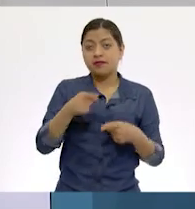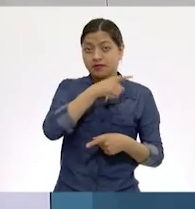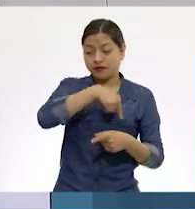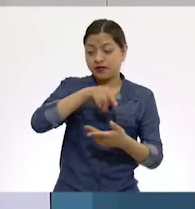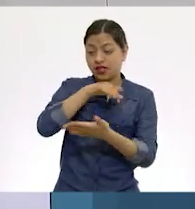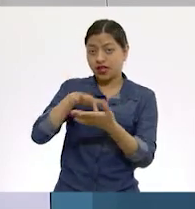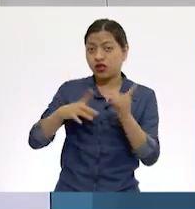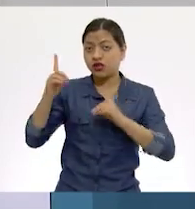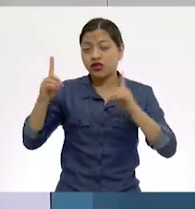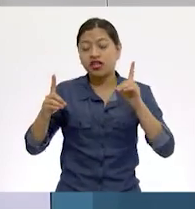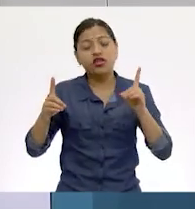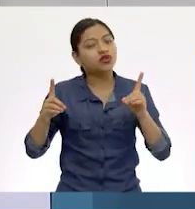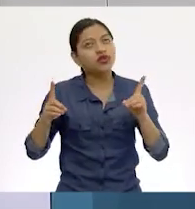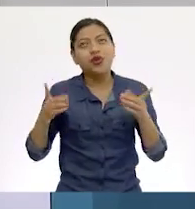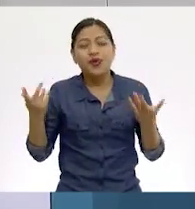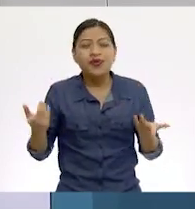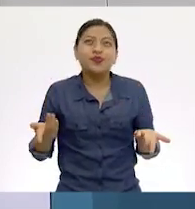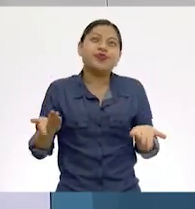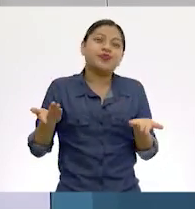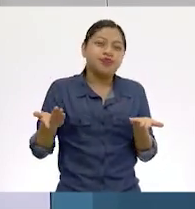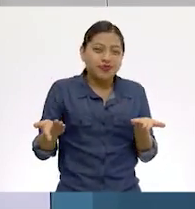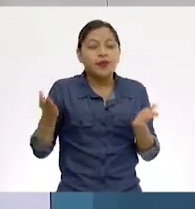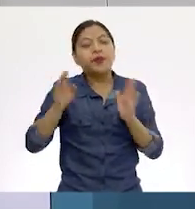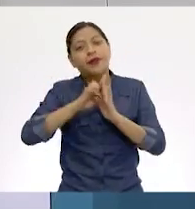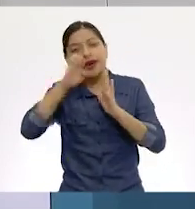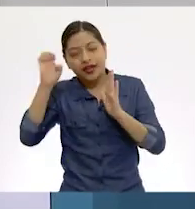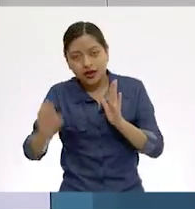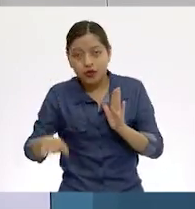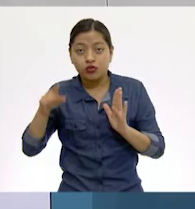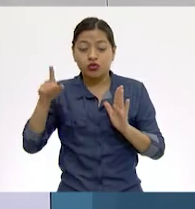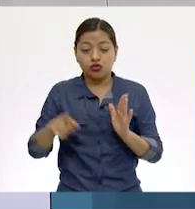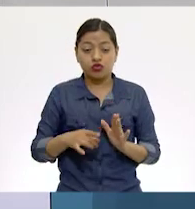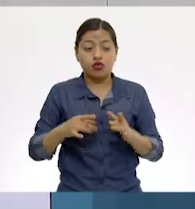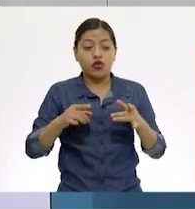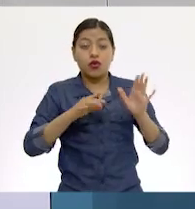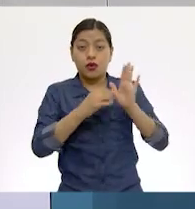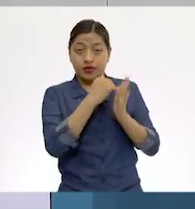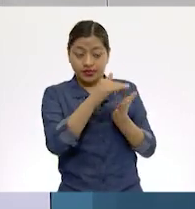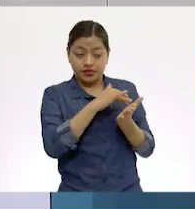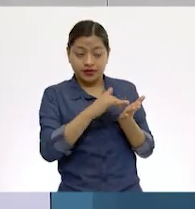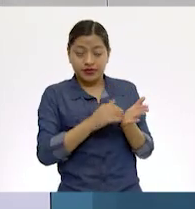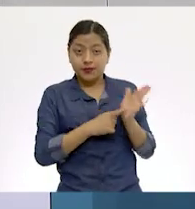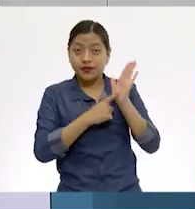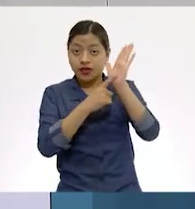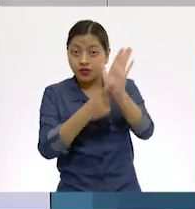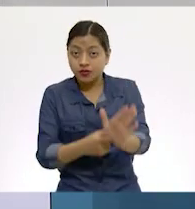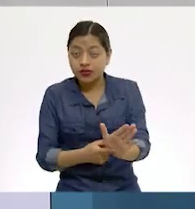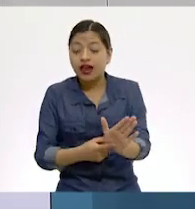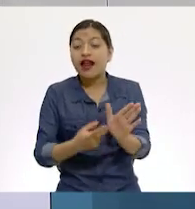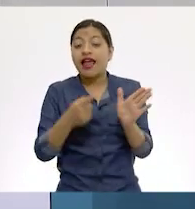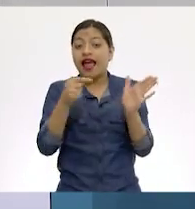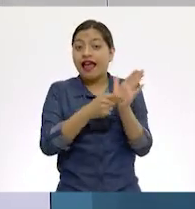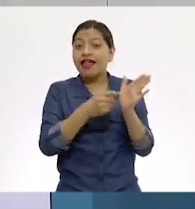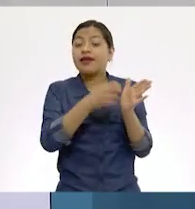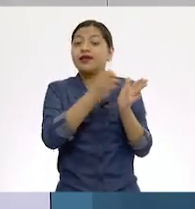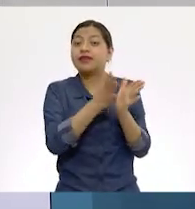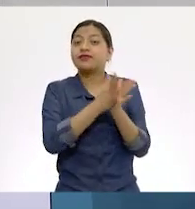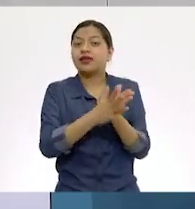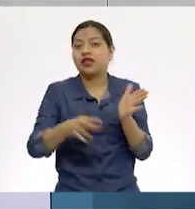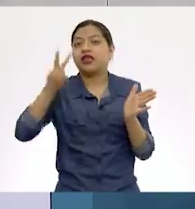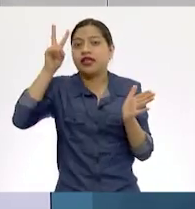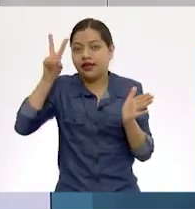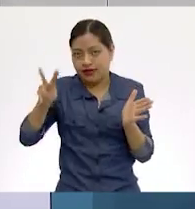o no. Lo que pasa es que al explicar hechos de la realidad, todo tiene que ser verdadero y se tiene que evitar